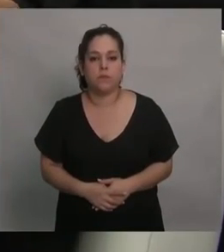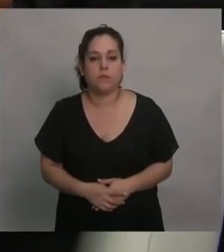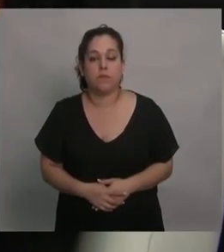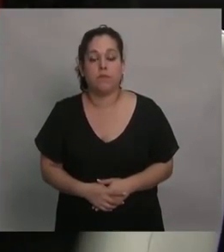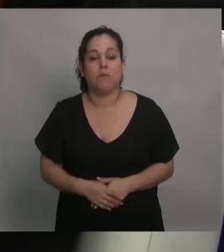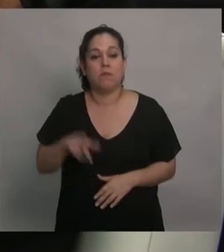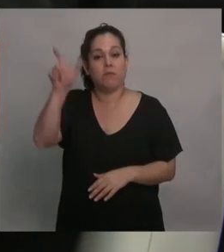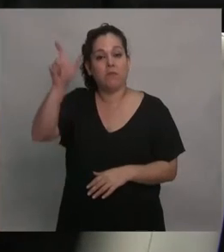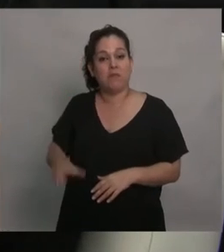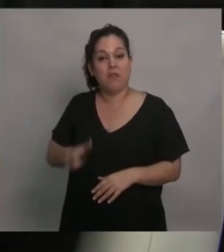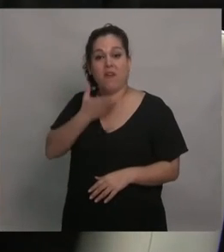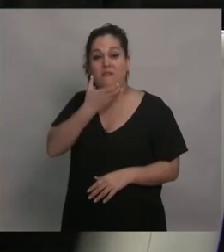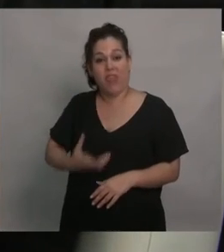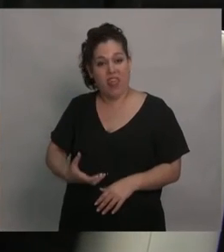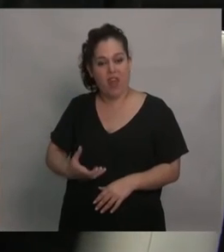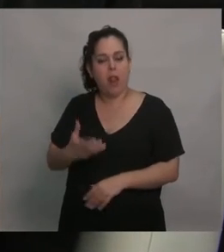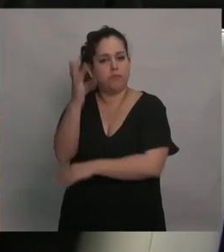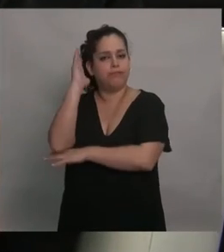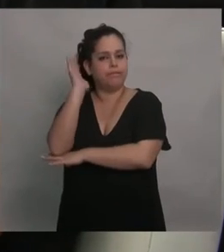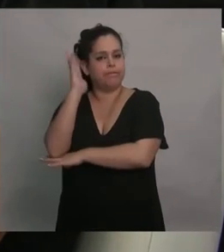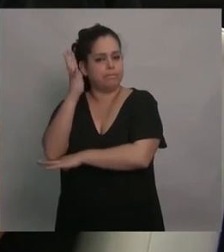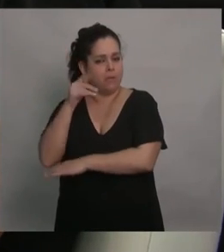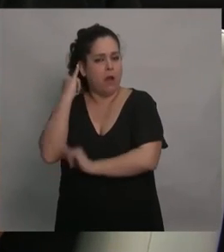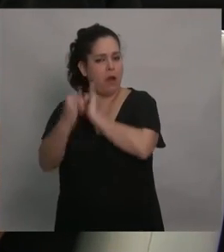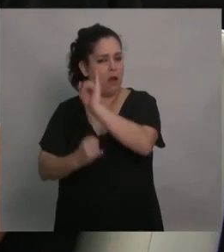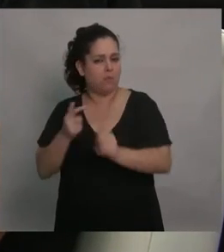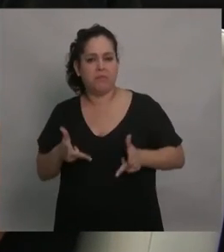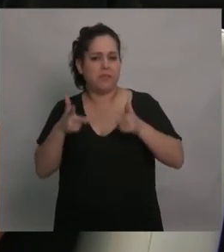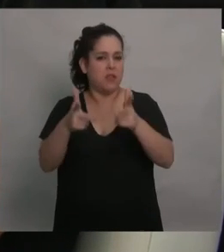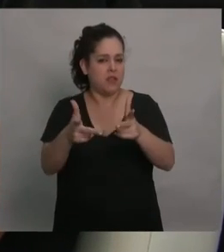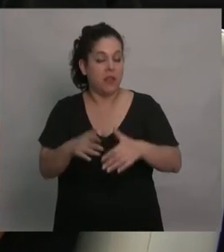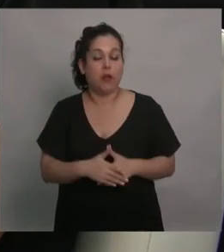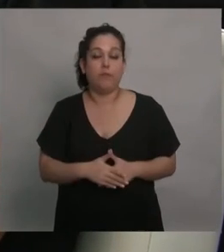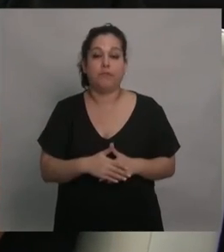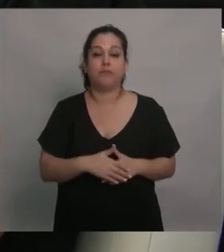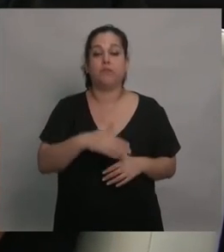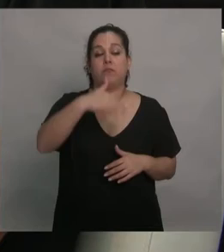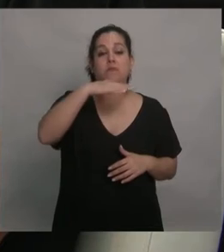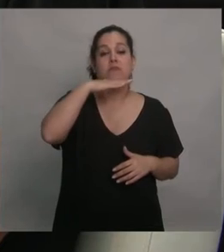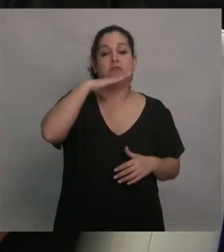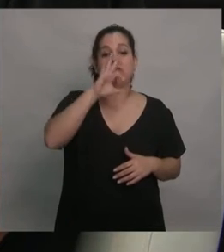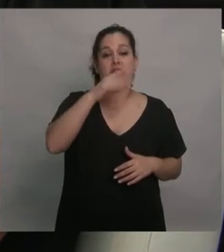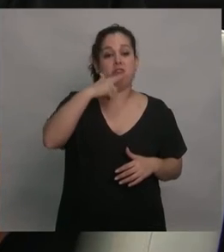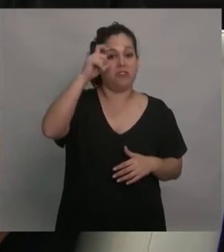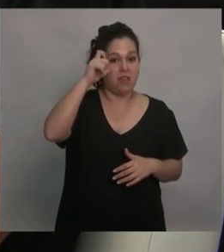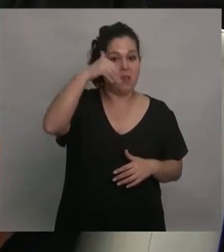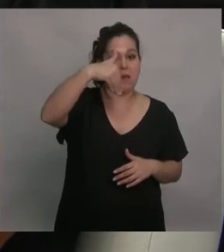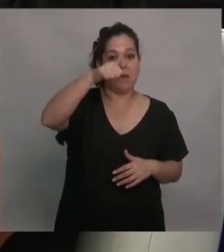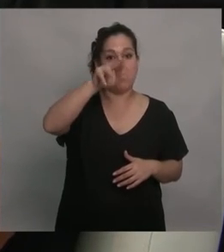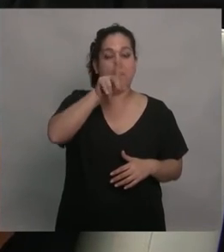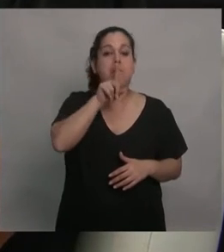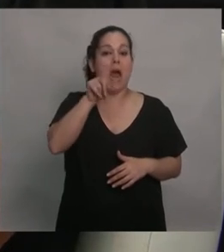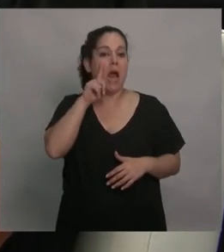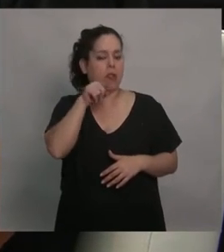Fidel, en su famoso discurso del Moncada, dijo: José Martí es el autor intelectual del asalto al